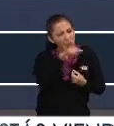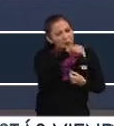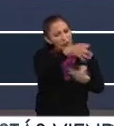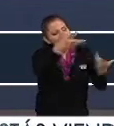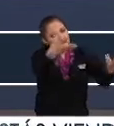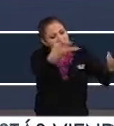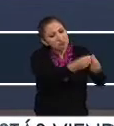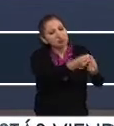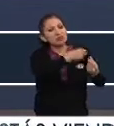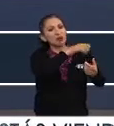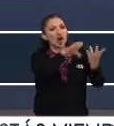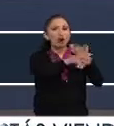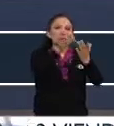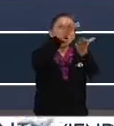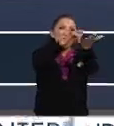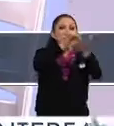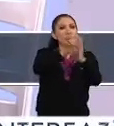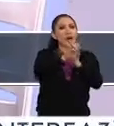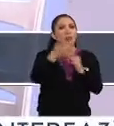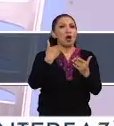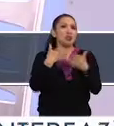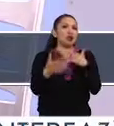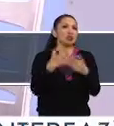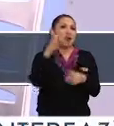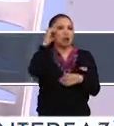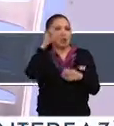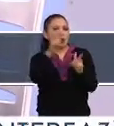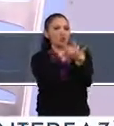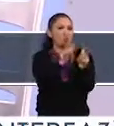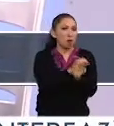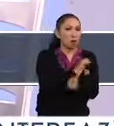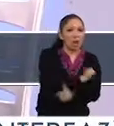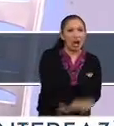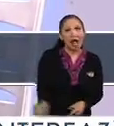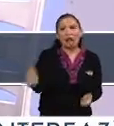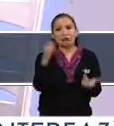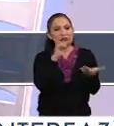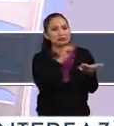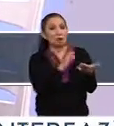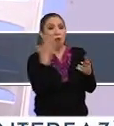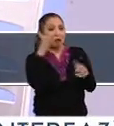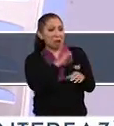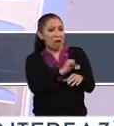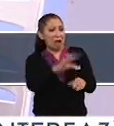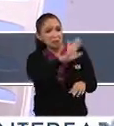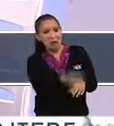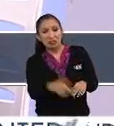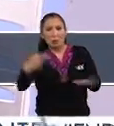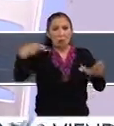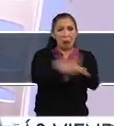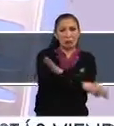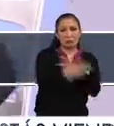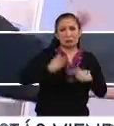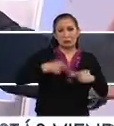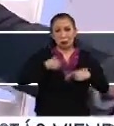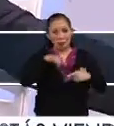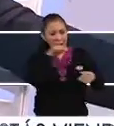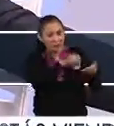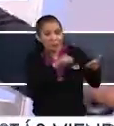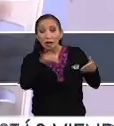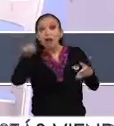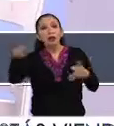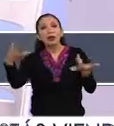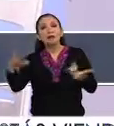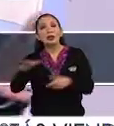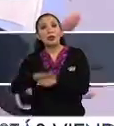hacen conjuntos de cosas, por ejemplo, la moda es el crimen, los narcos, y hacen un libro sobre crímenes del narco, etcétera. Él lo que